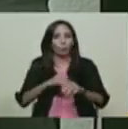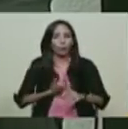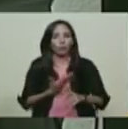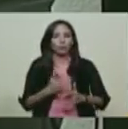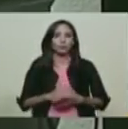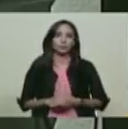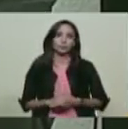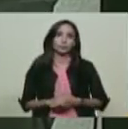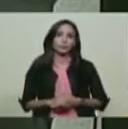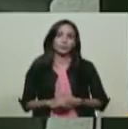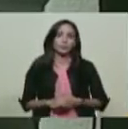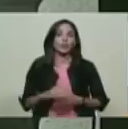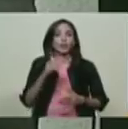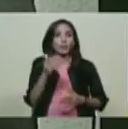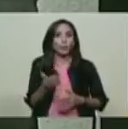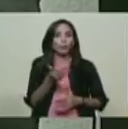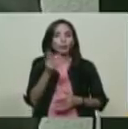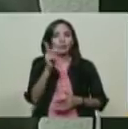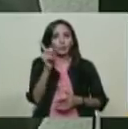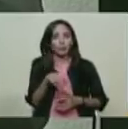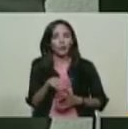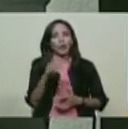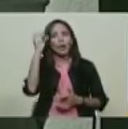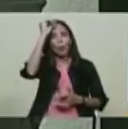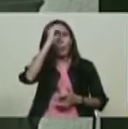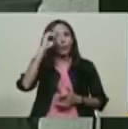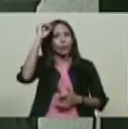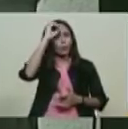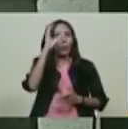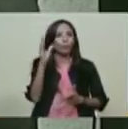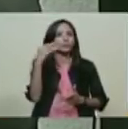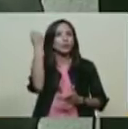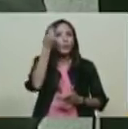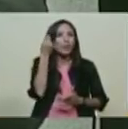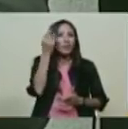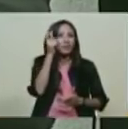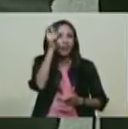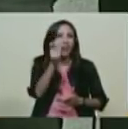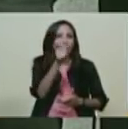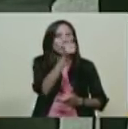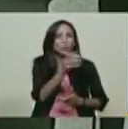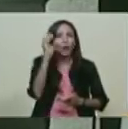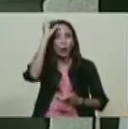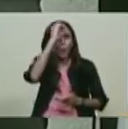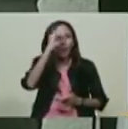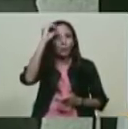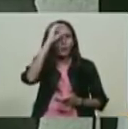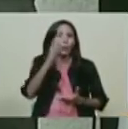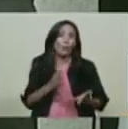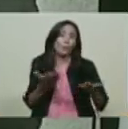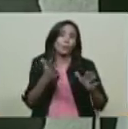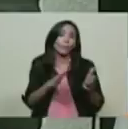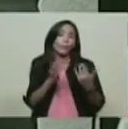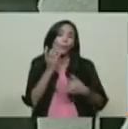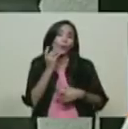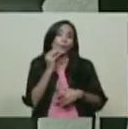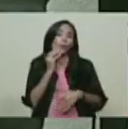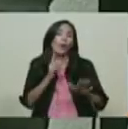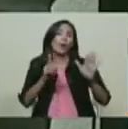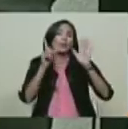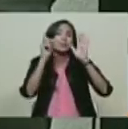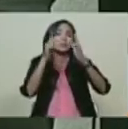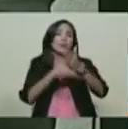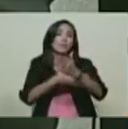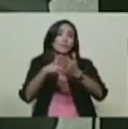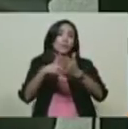que la importancia de la opinión que ha tenido el pueblo en esta página de registro, más de 6.000 opiniones